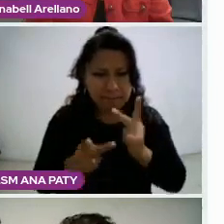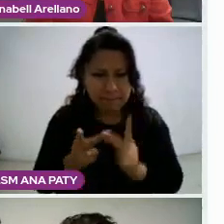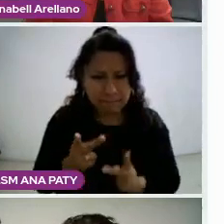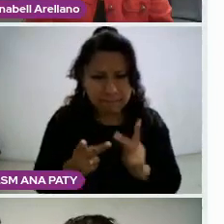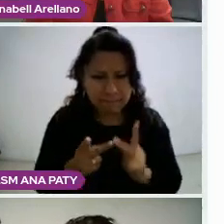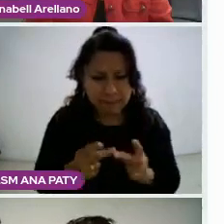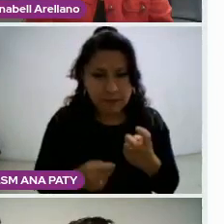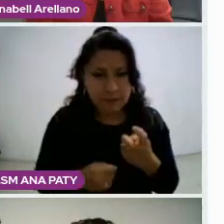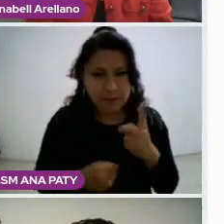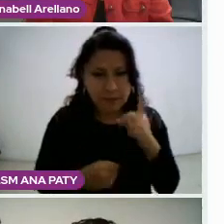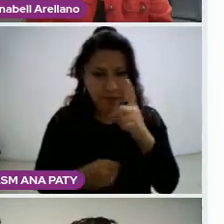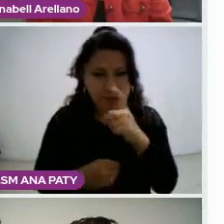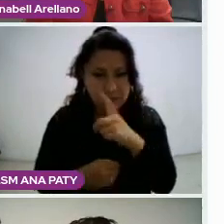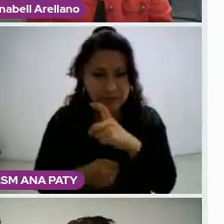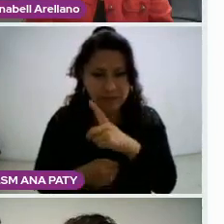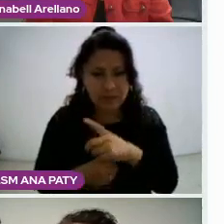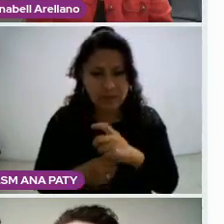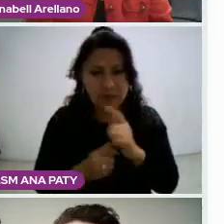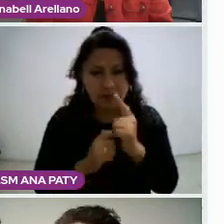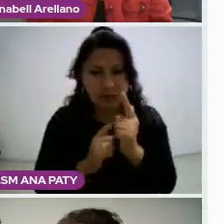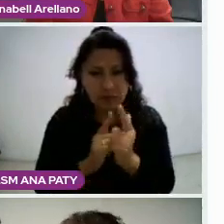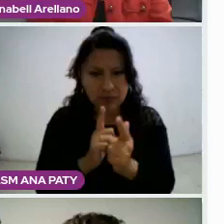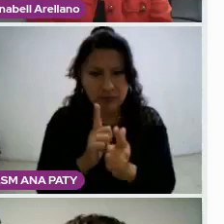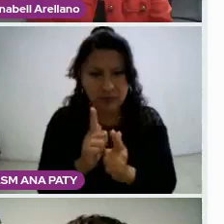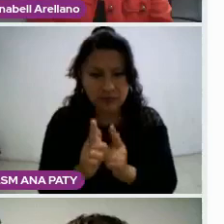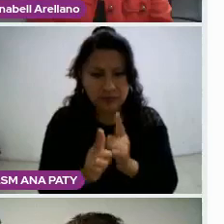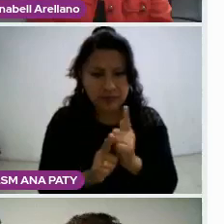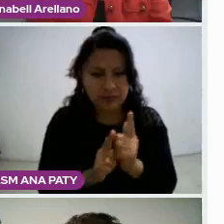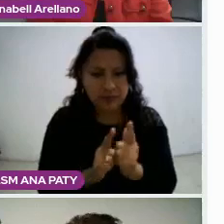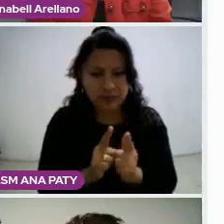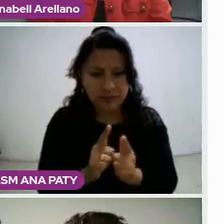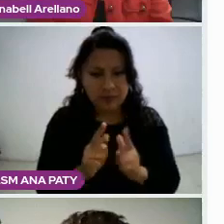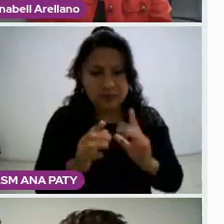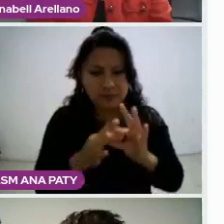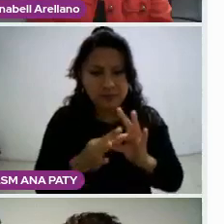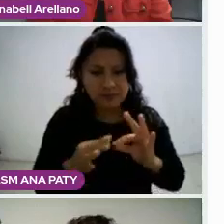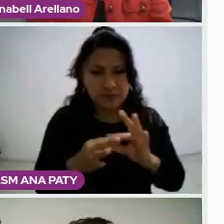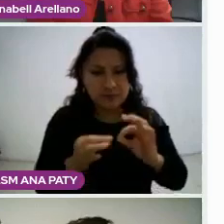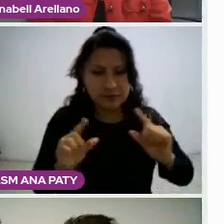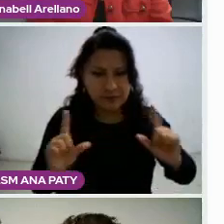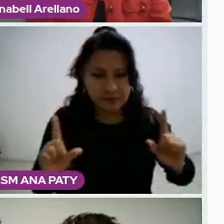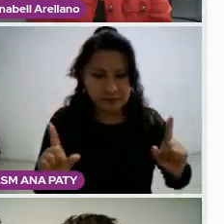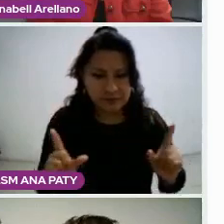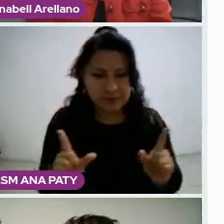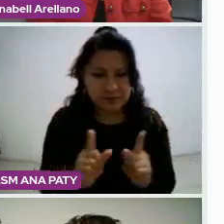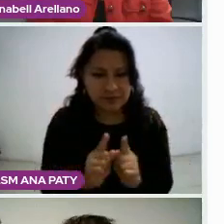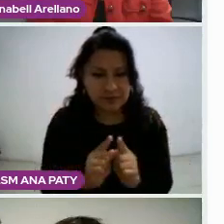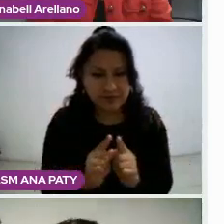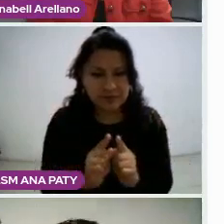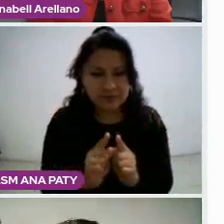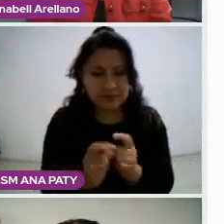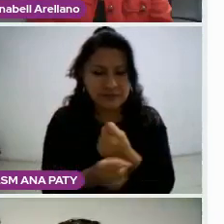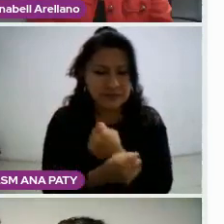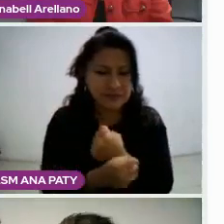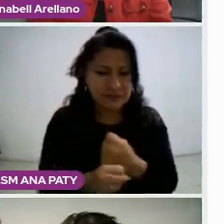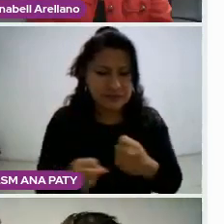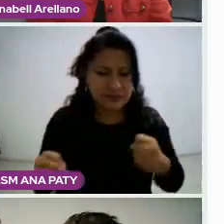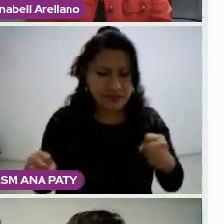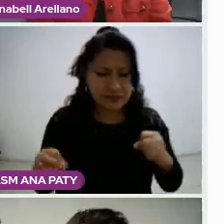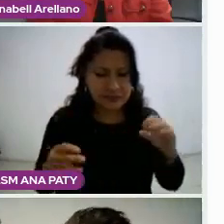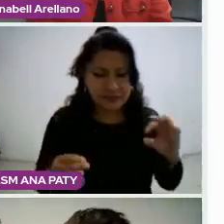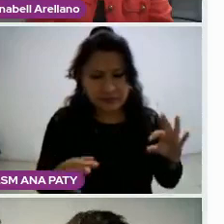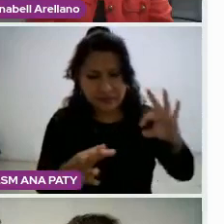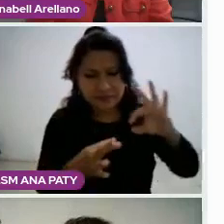lento, pobre en temas, detallista y enormemente aburrido. Se lleva muy de la mano de la prolijidad. Habla mucho, pero